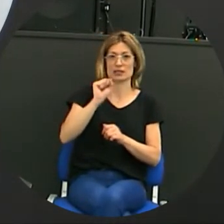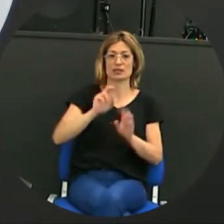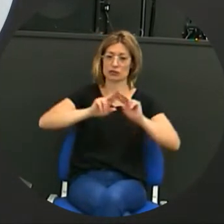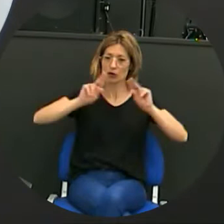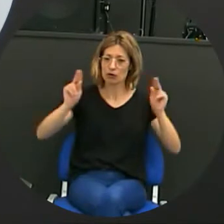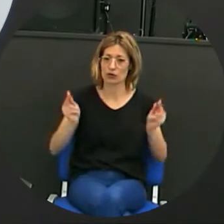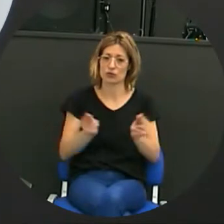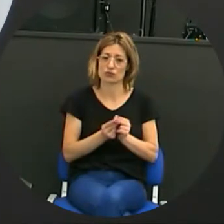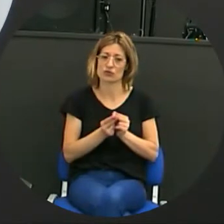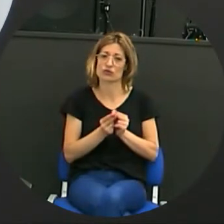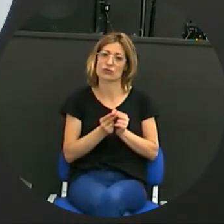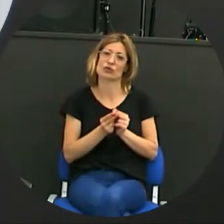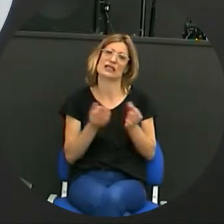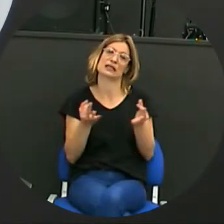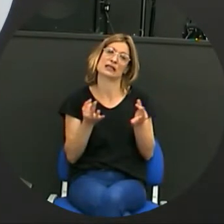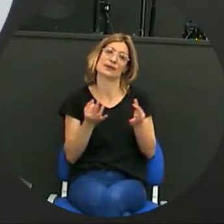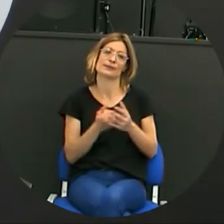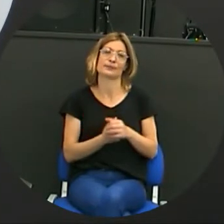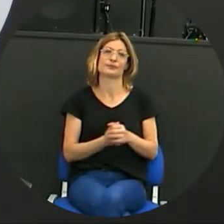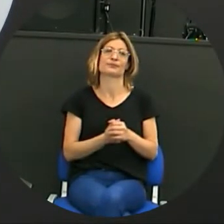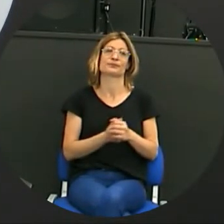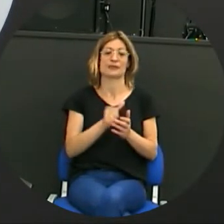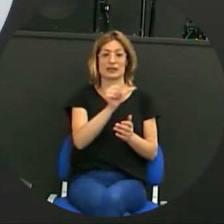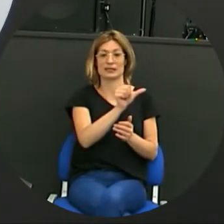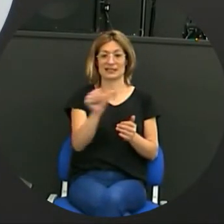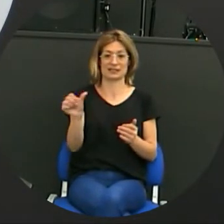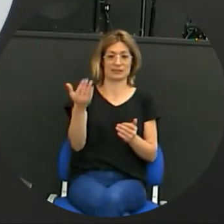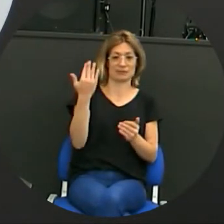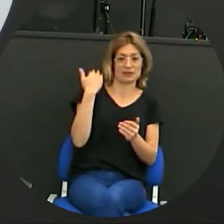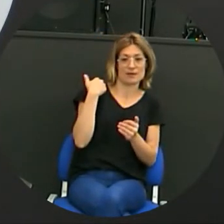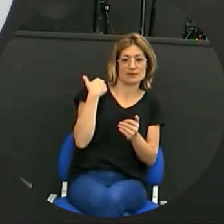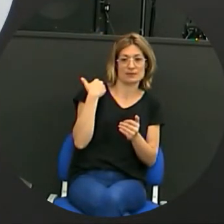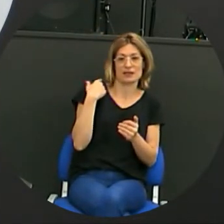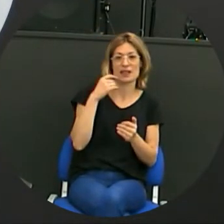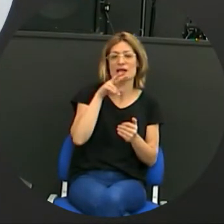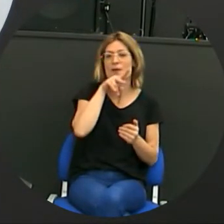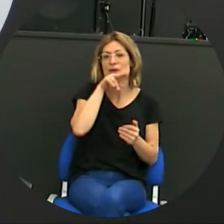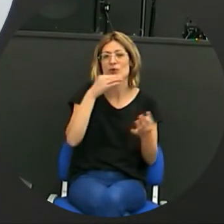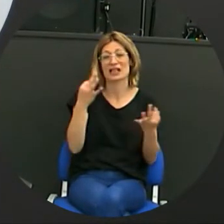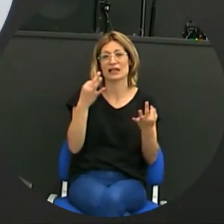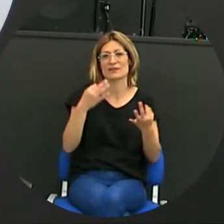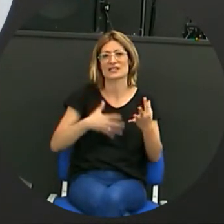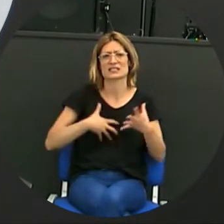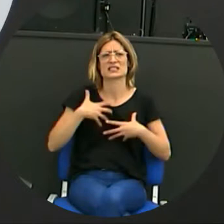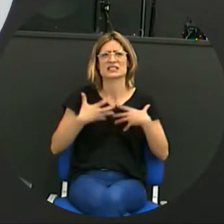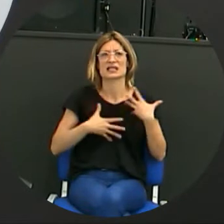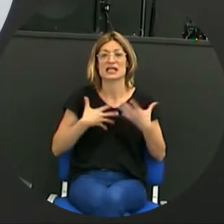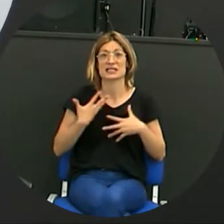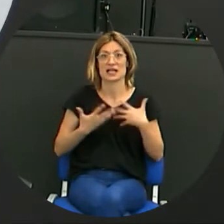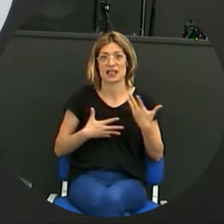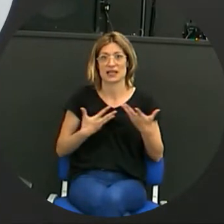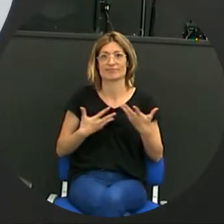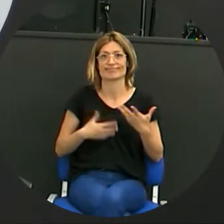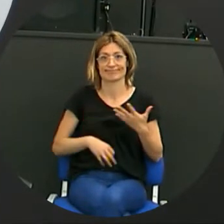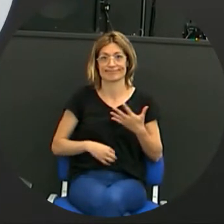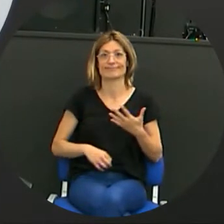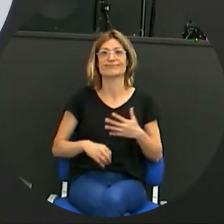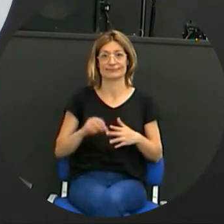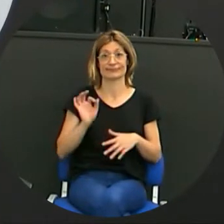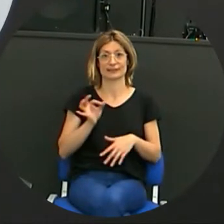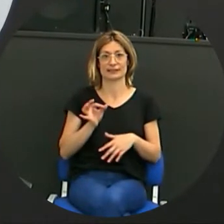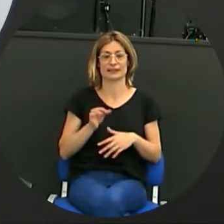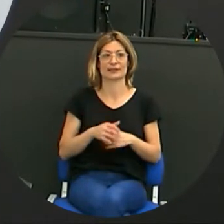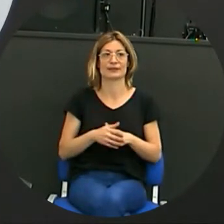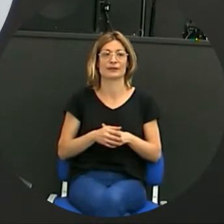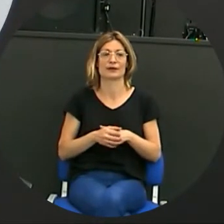La semana pasada hablamos del afán y la ansiedad. De eso hablamos el miércoles pasado.